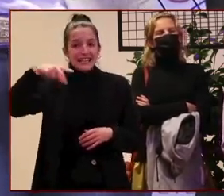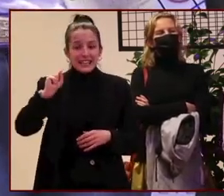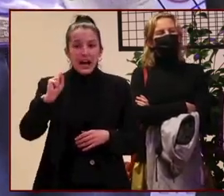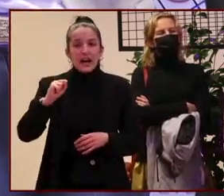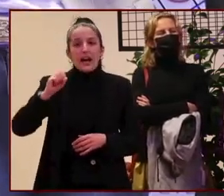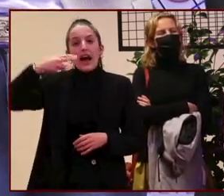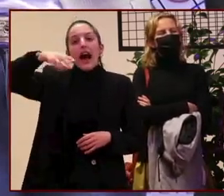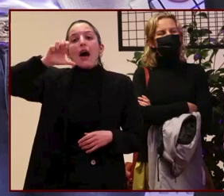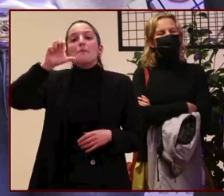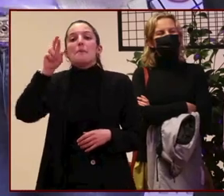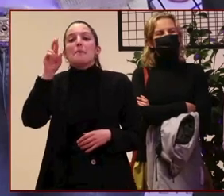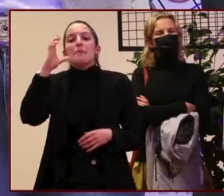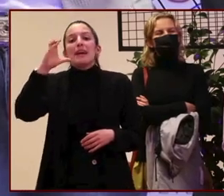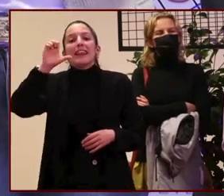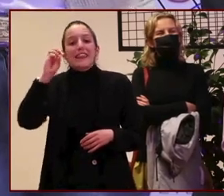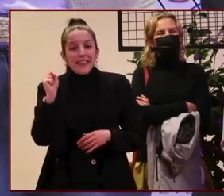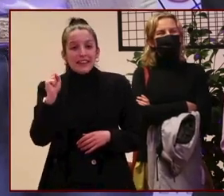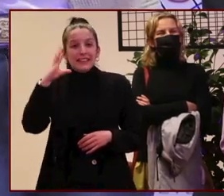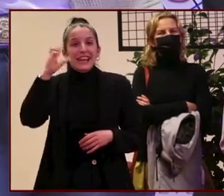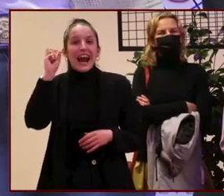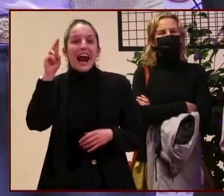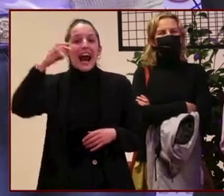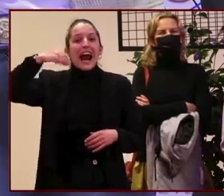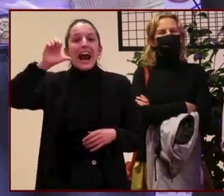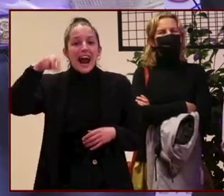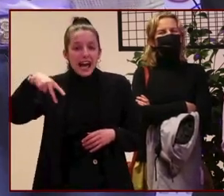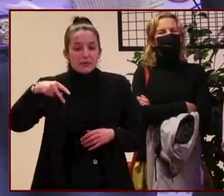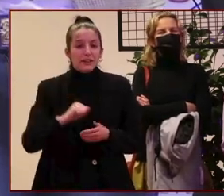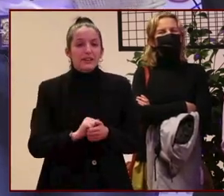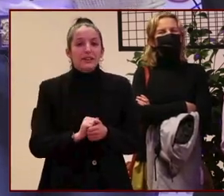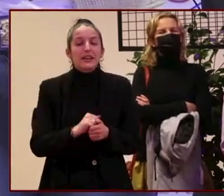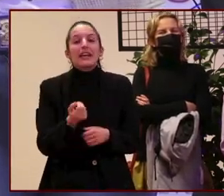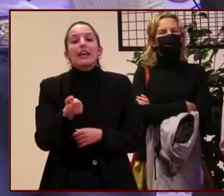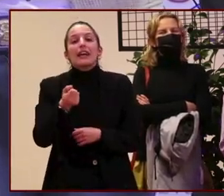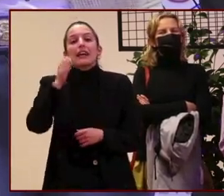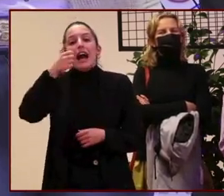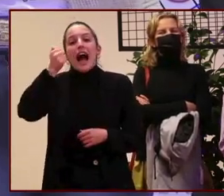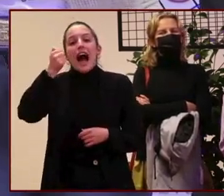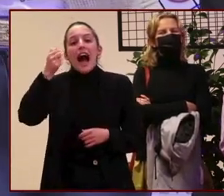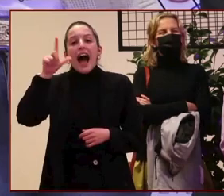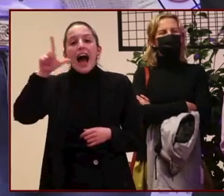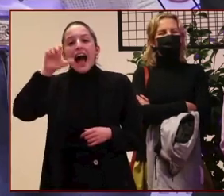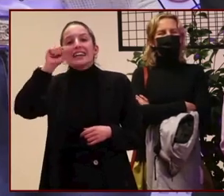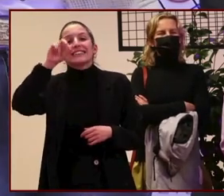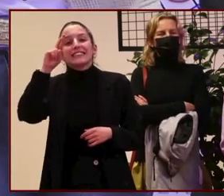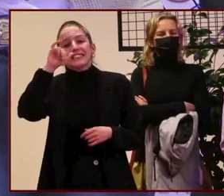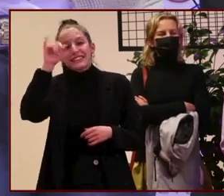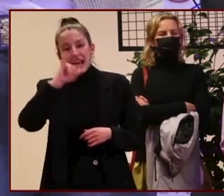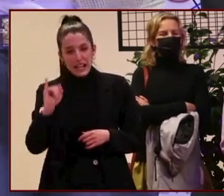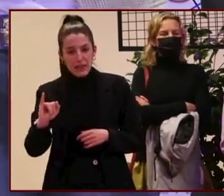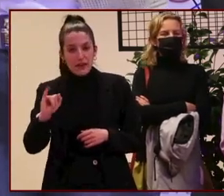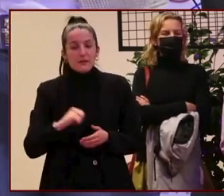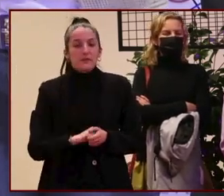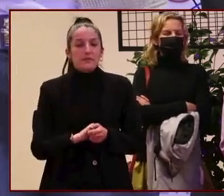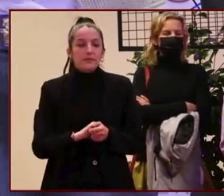a carmen fernández a berenice walcott y allariz moreno el as son